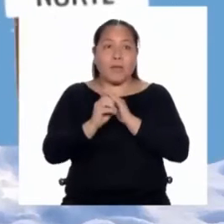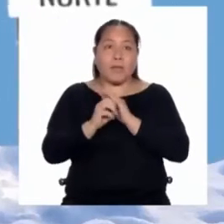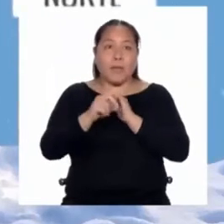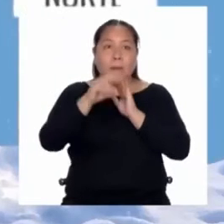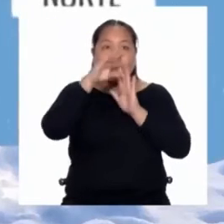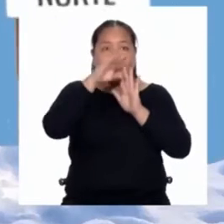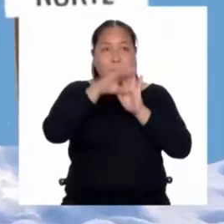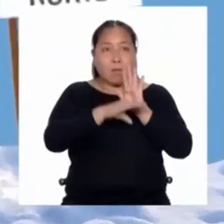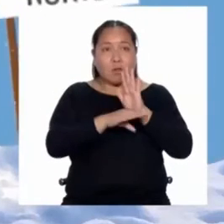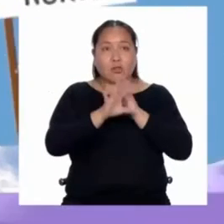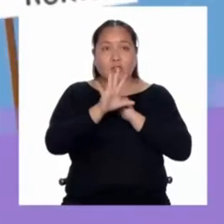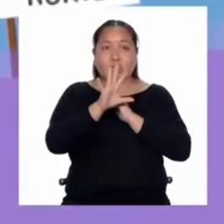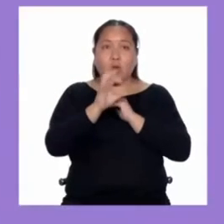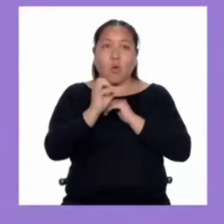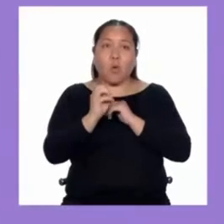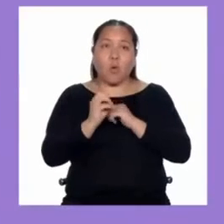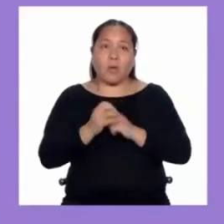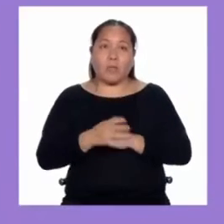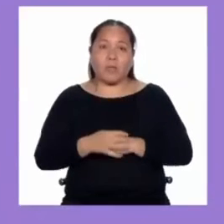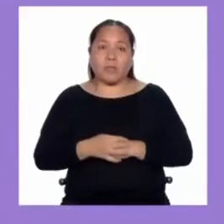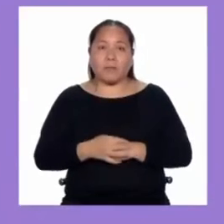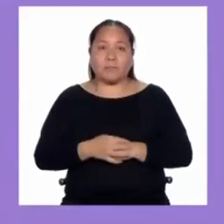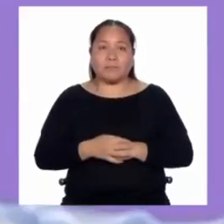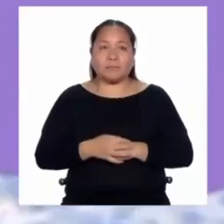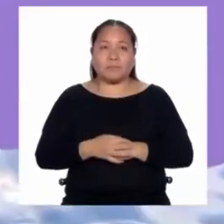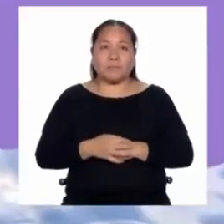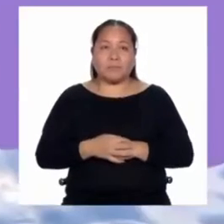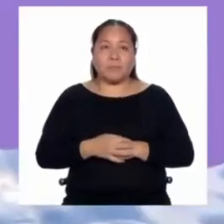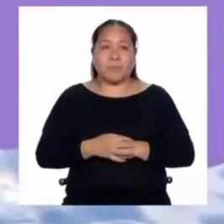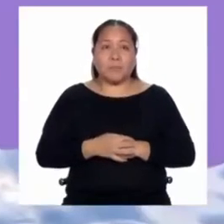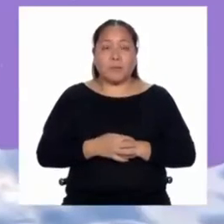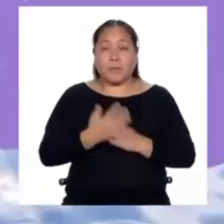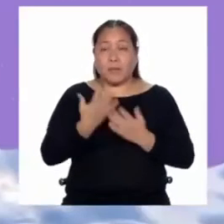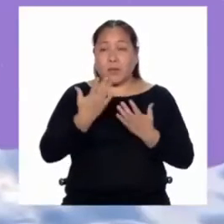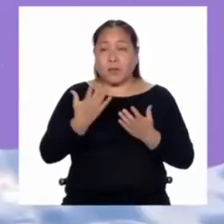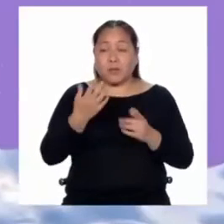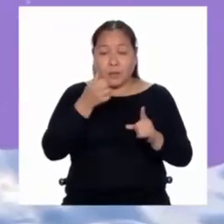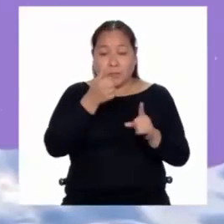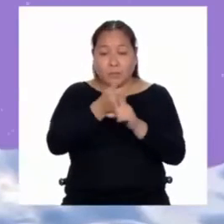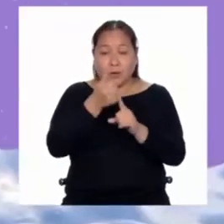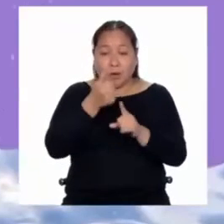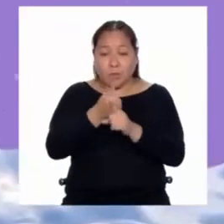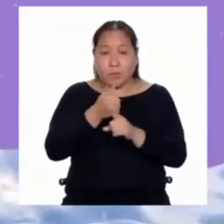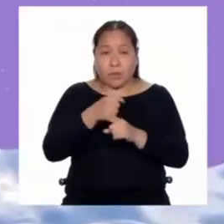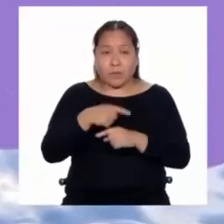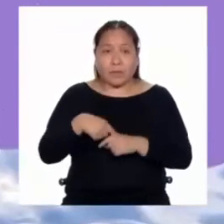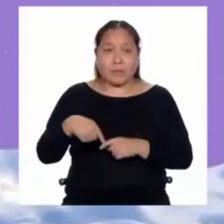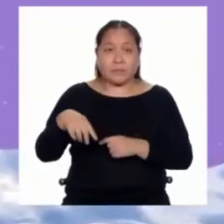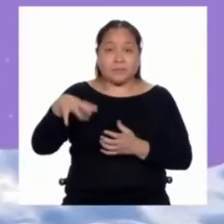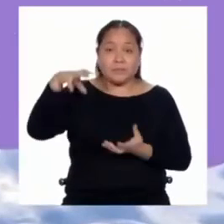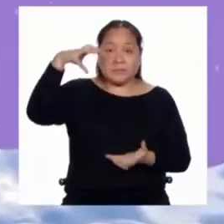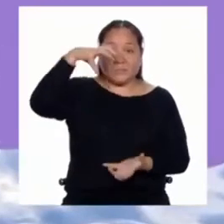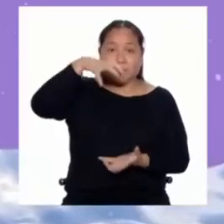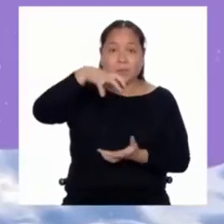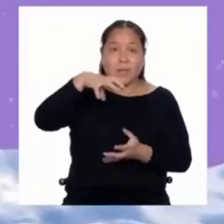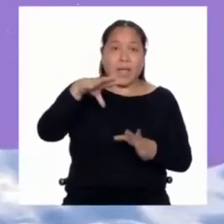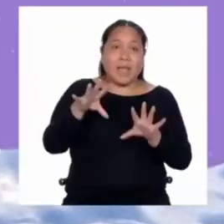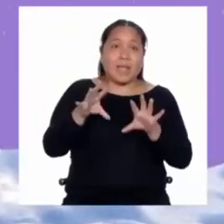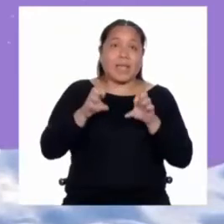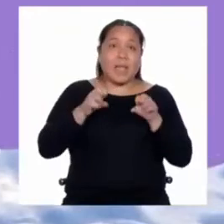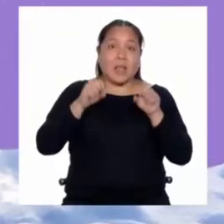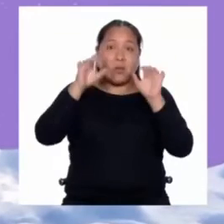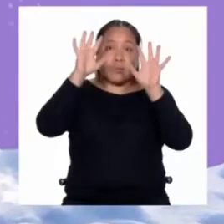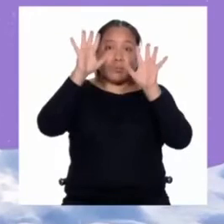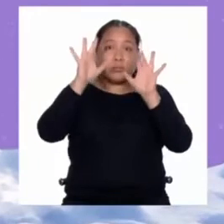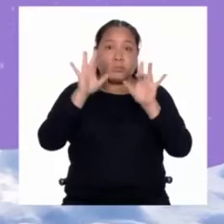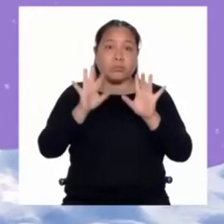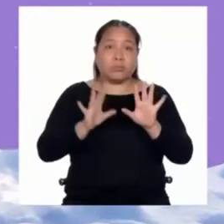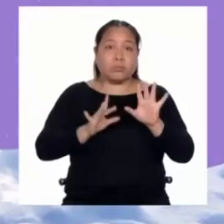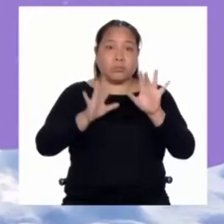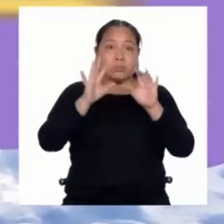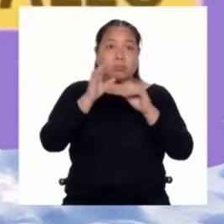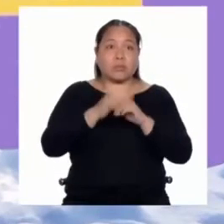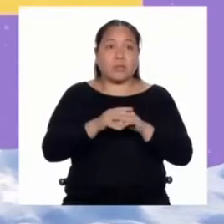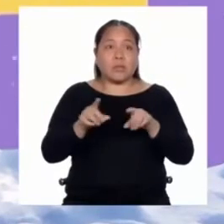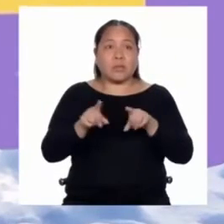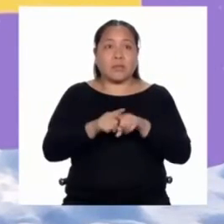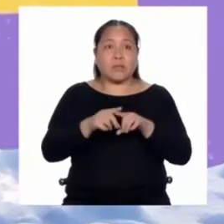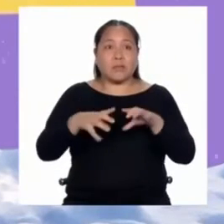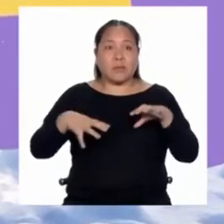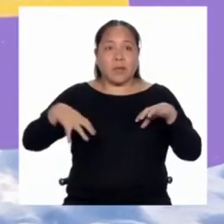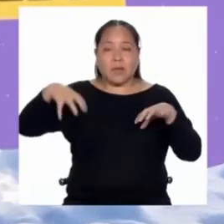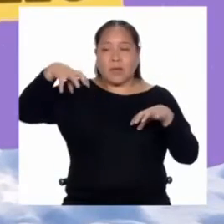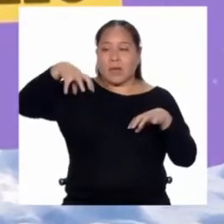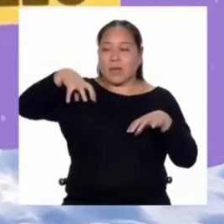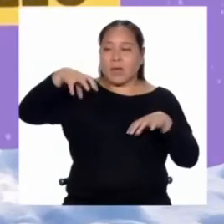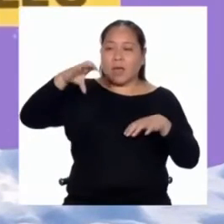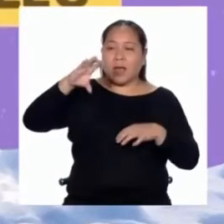50 grados centígrados. Los elementos típicos del paisaje polar en general son el hielo y nieve, pero hay formaciones como los